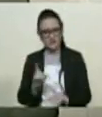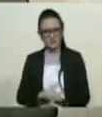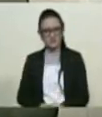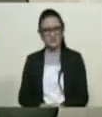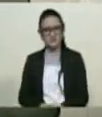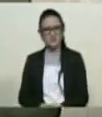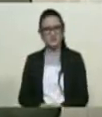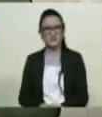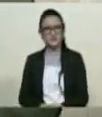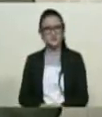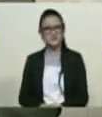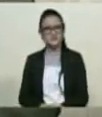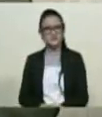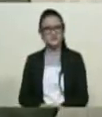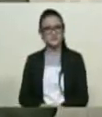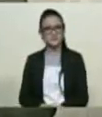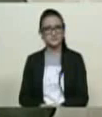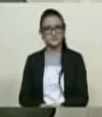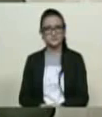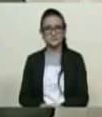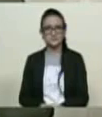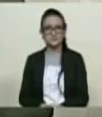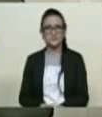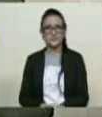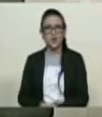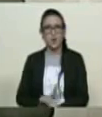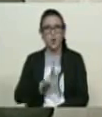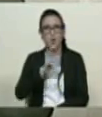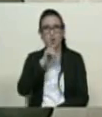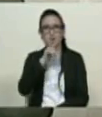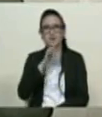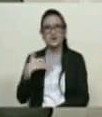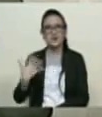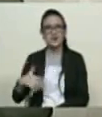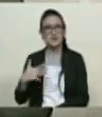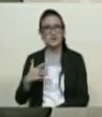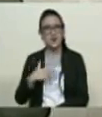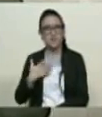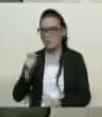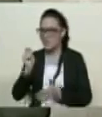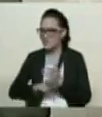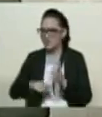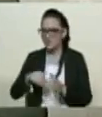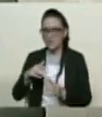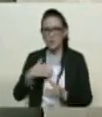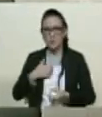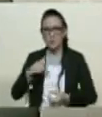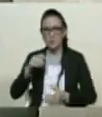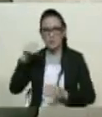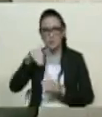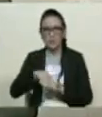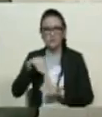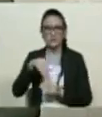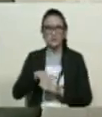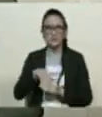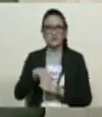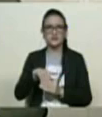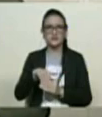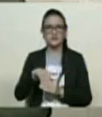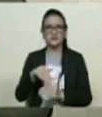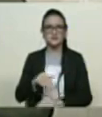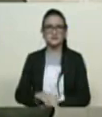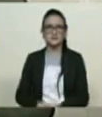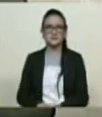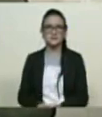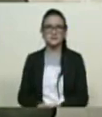esos intentos crueles en muchos casos para impedir la expresión soberana de las